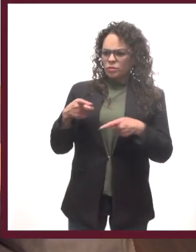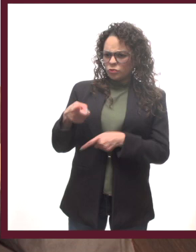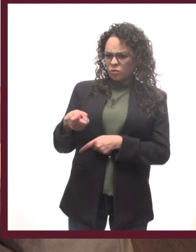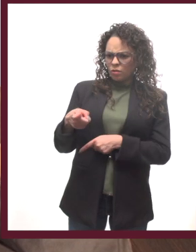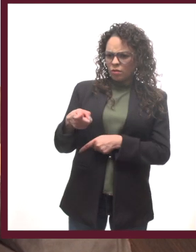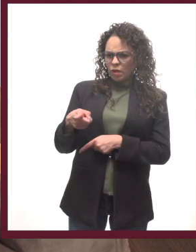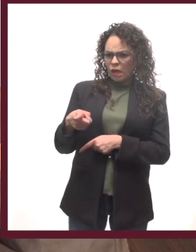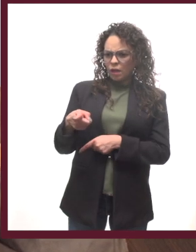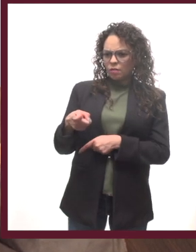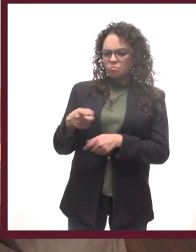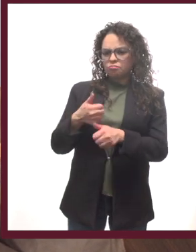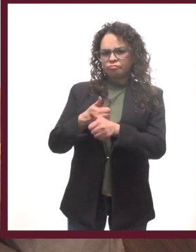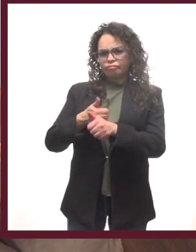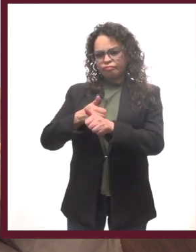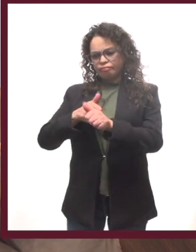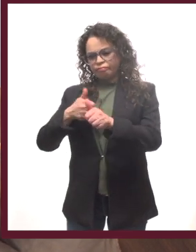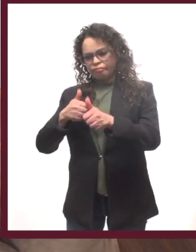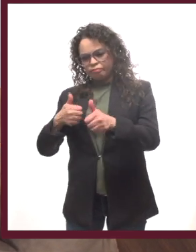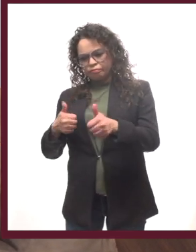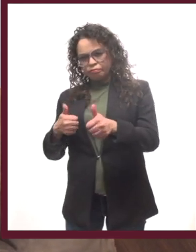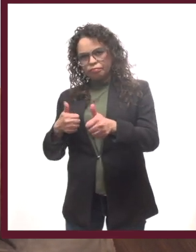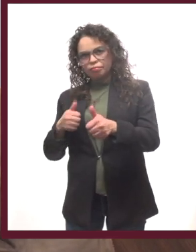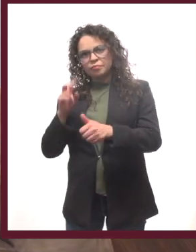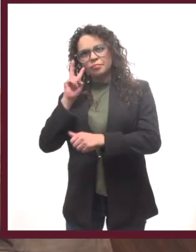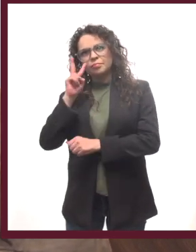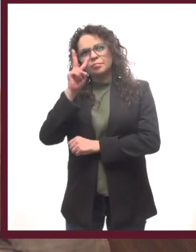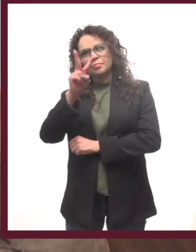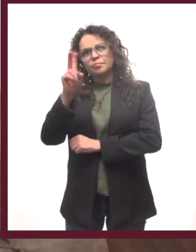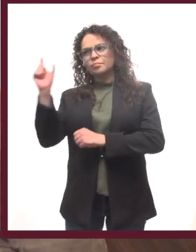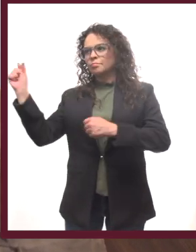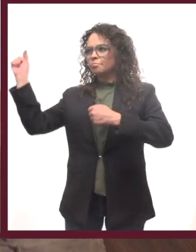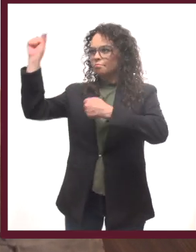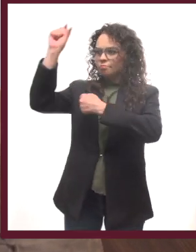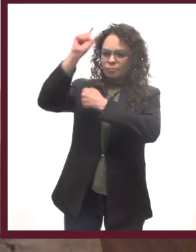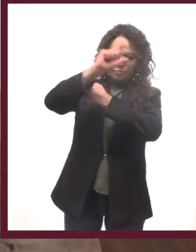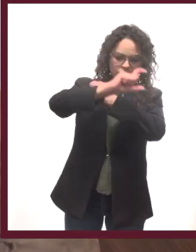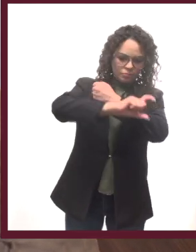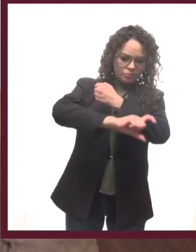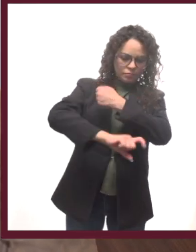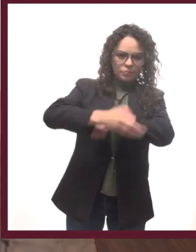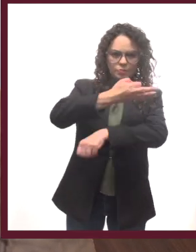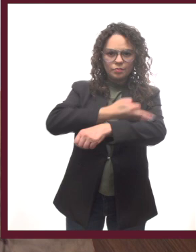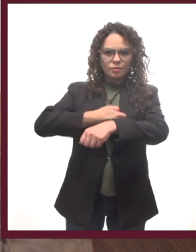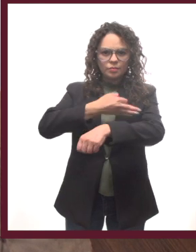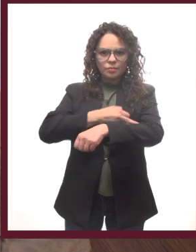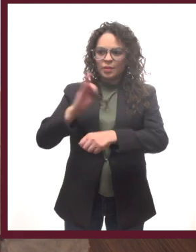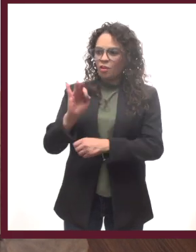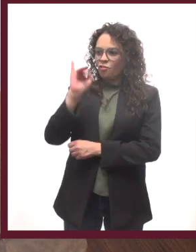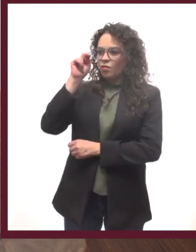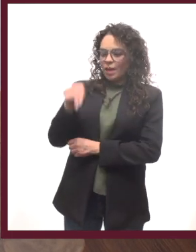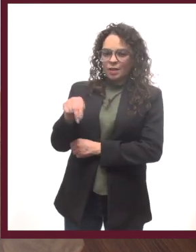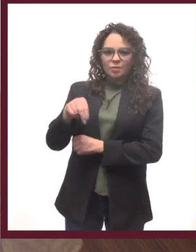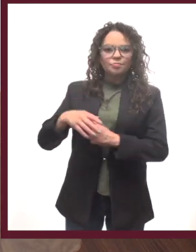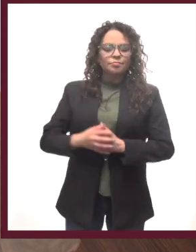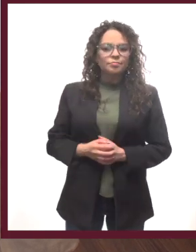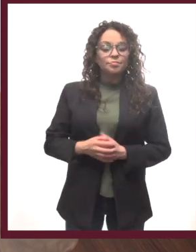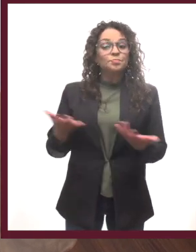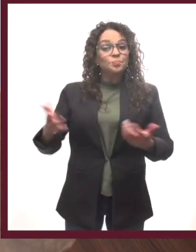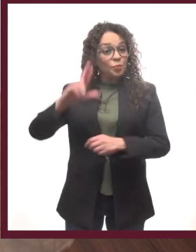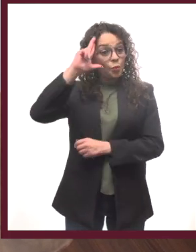personaje se aleja hacia el atardecer y fin.